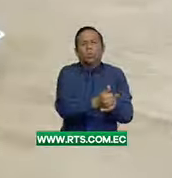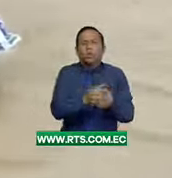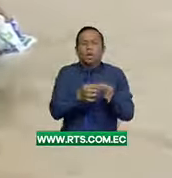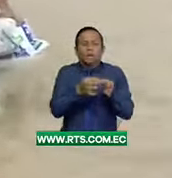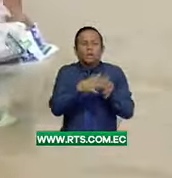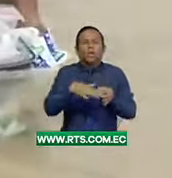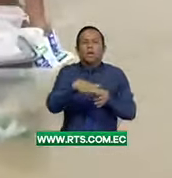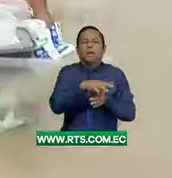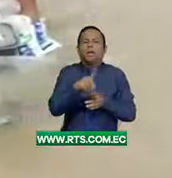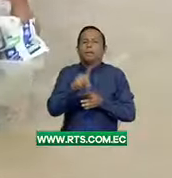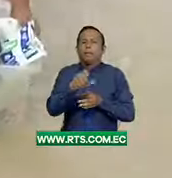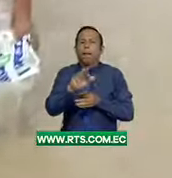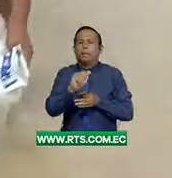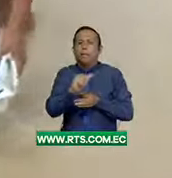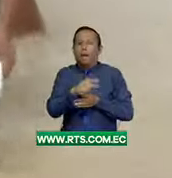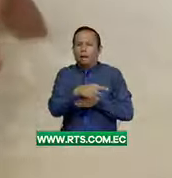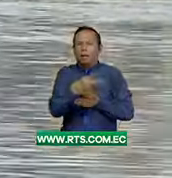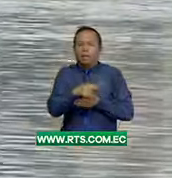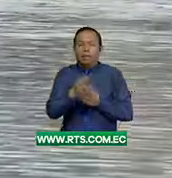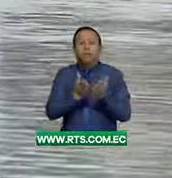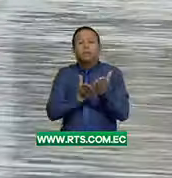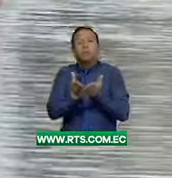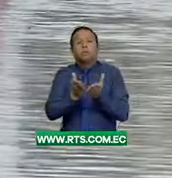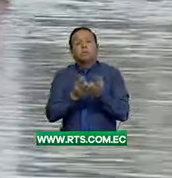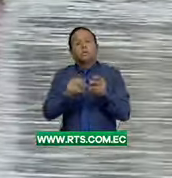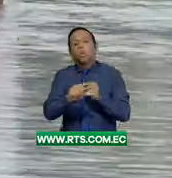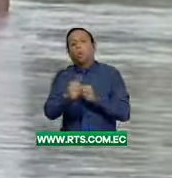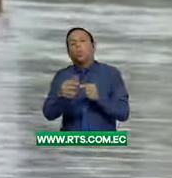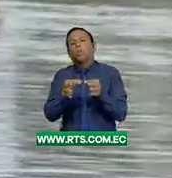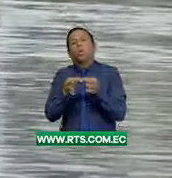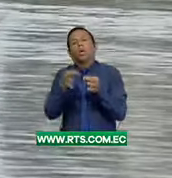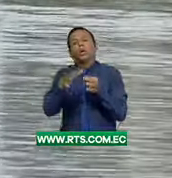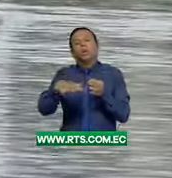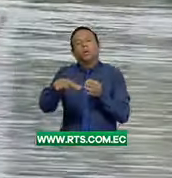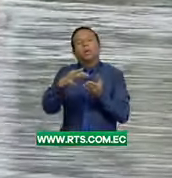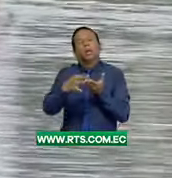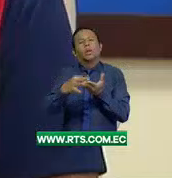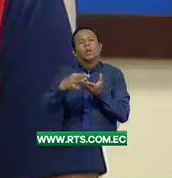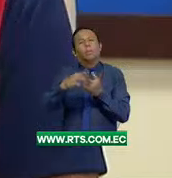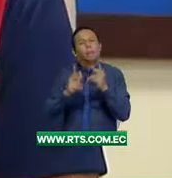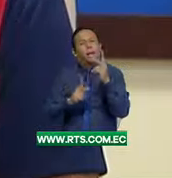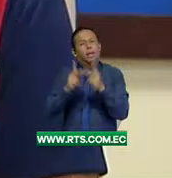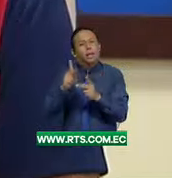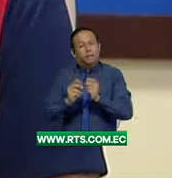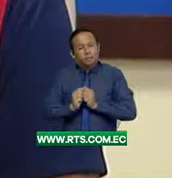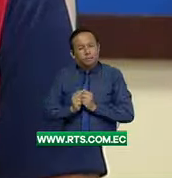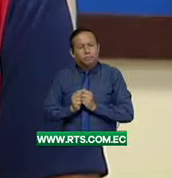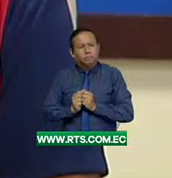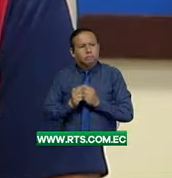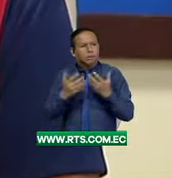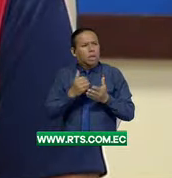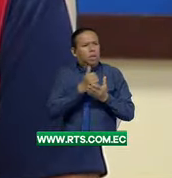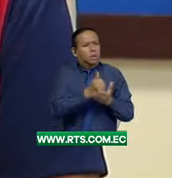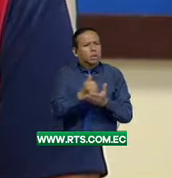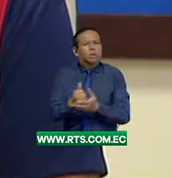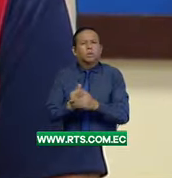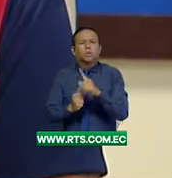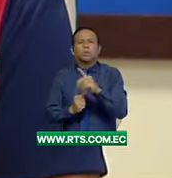además de prestar servicio también en el cantón Villa Mil Playas. Hasta el momento se han rescatado